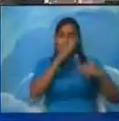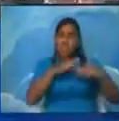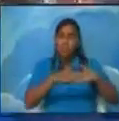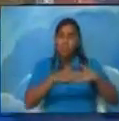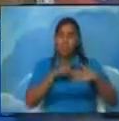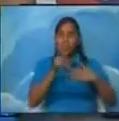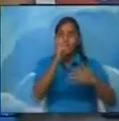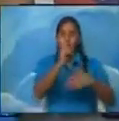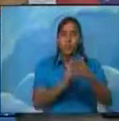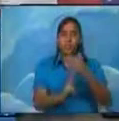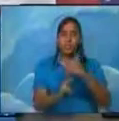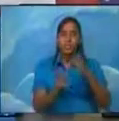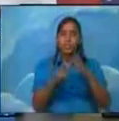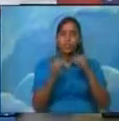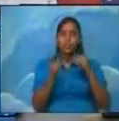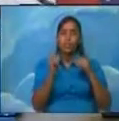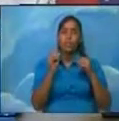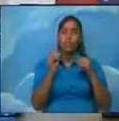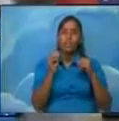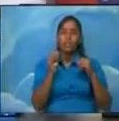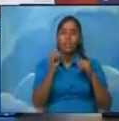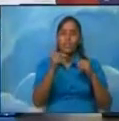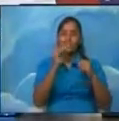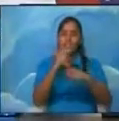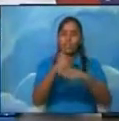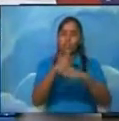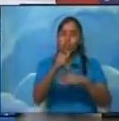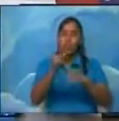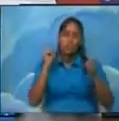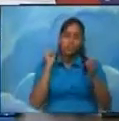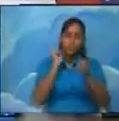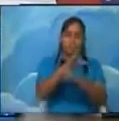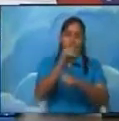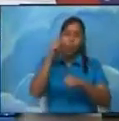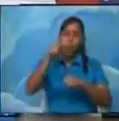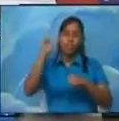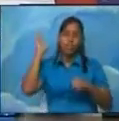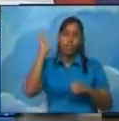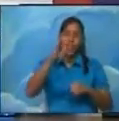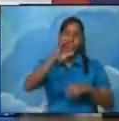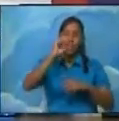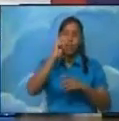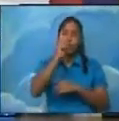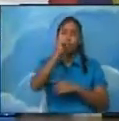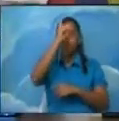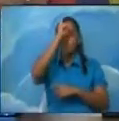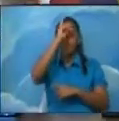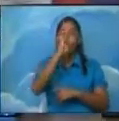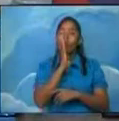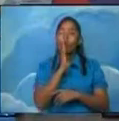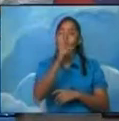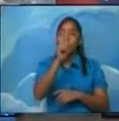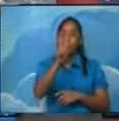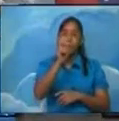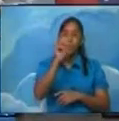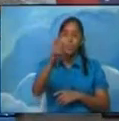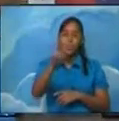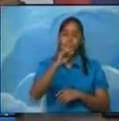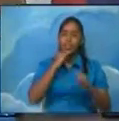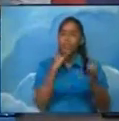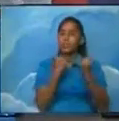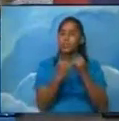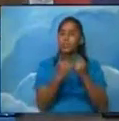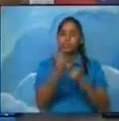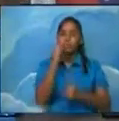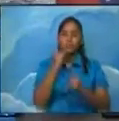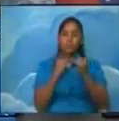versículos notables. Así como ese bombazo que yo les traje hoy de Proverbios 22, el último